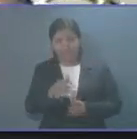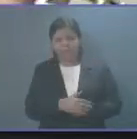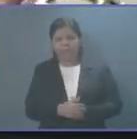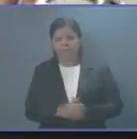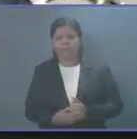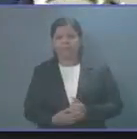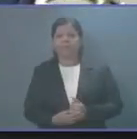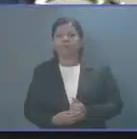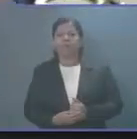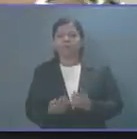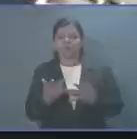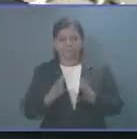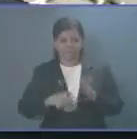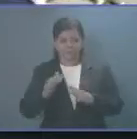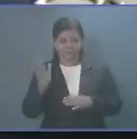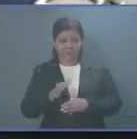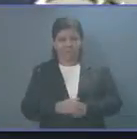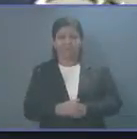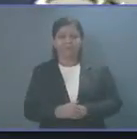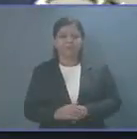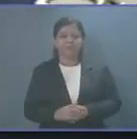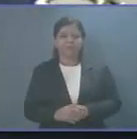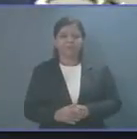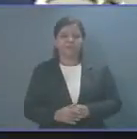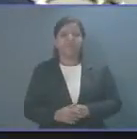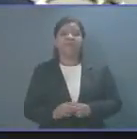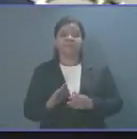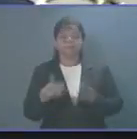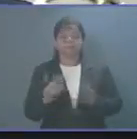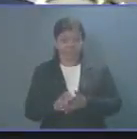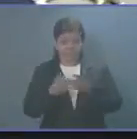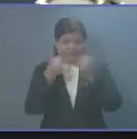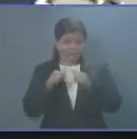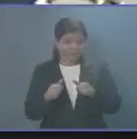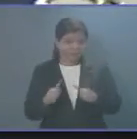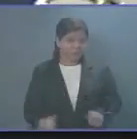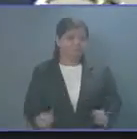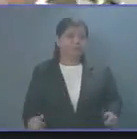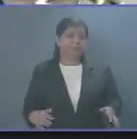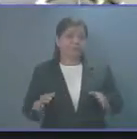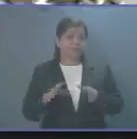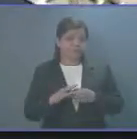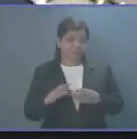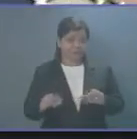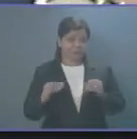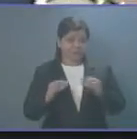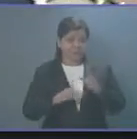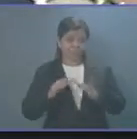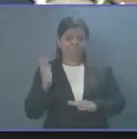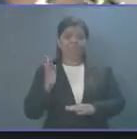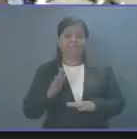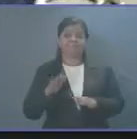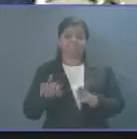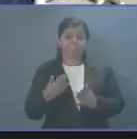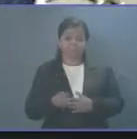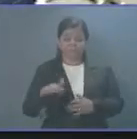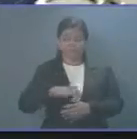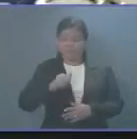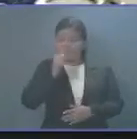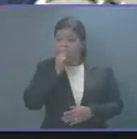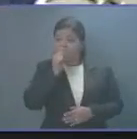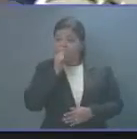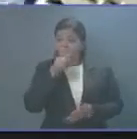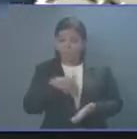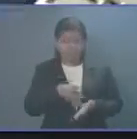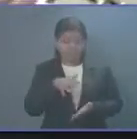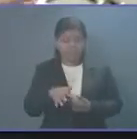la comunicación y el espectro radiofónico esté distribuido en los tres sectores. Al sector privado, al sector